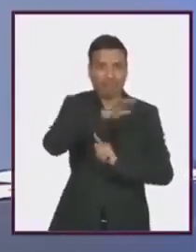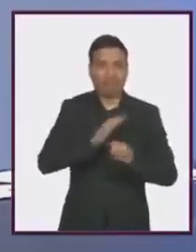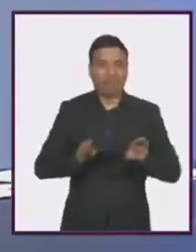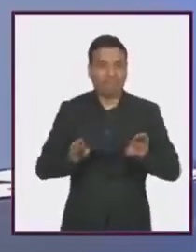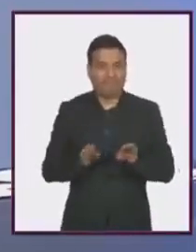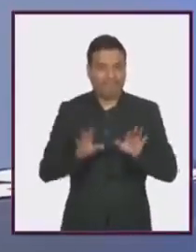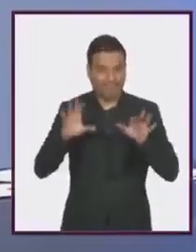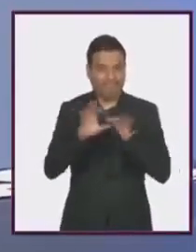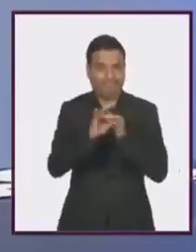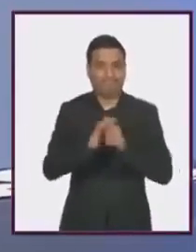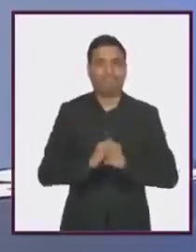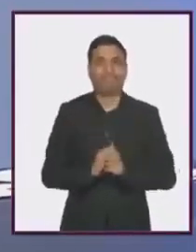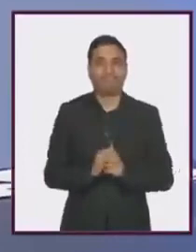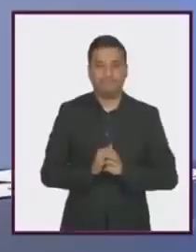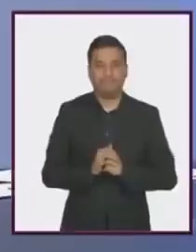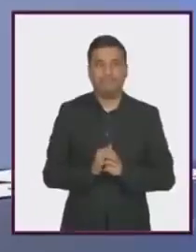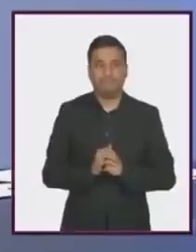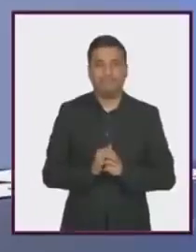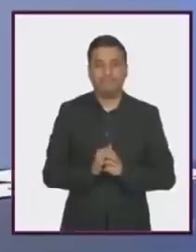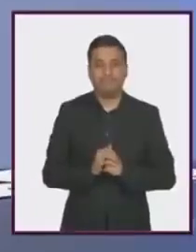estudiantes.